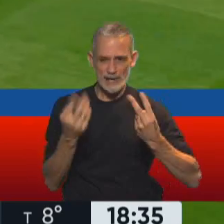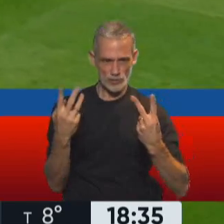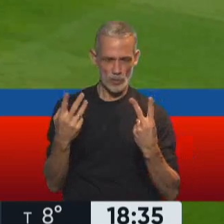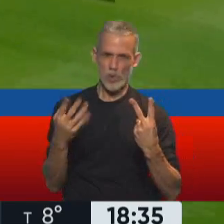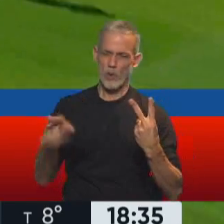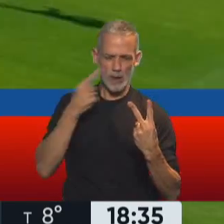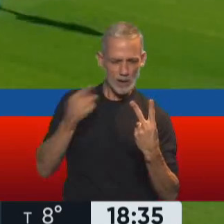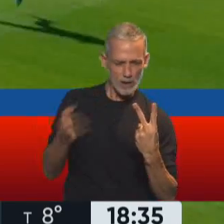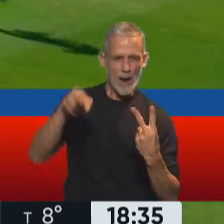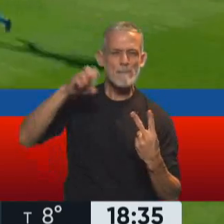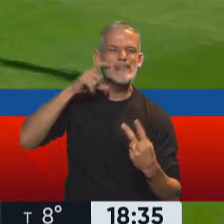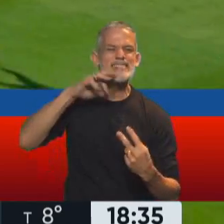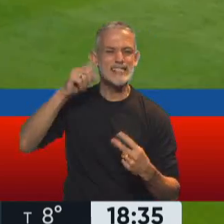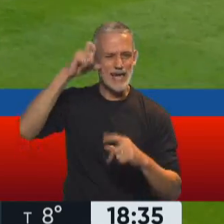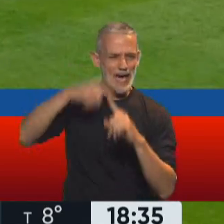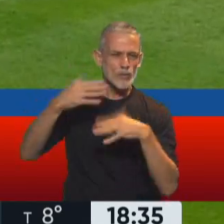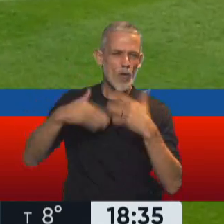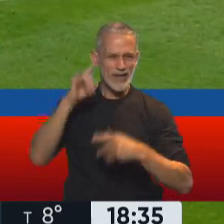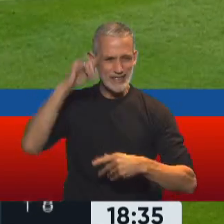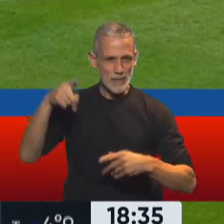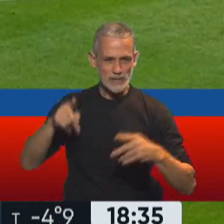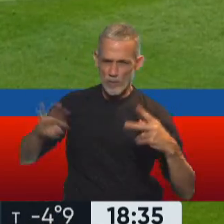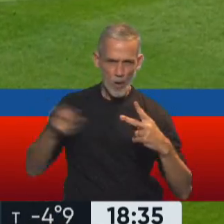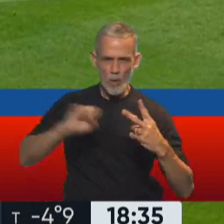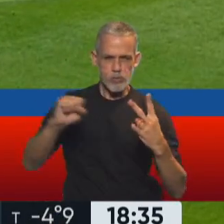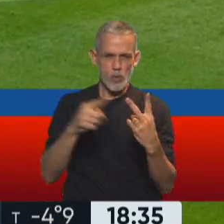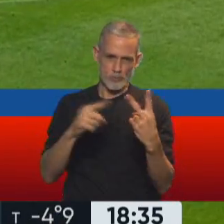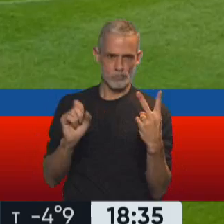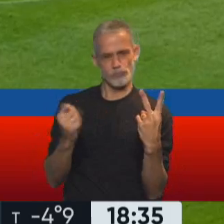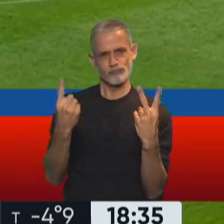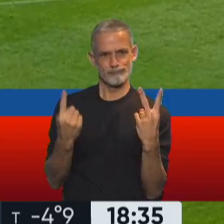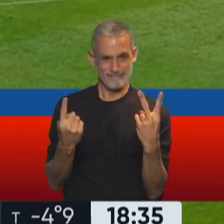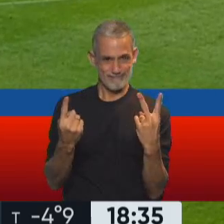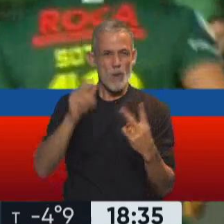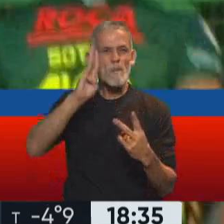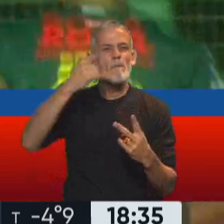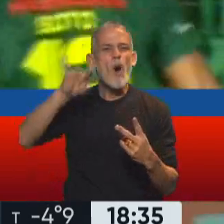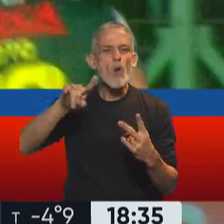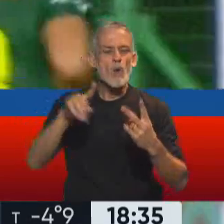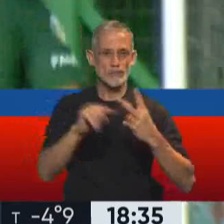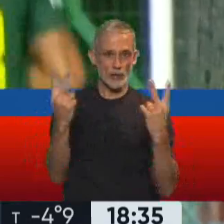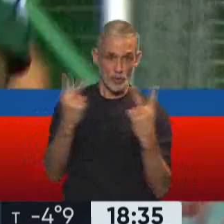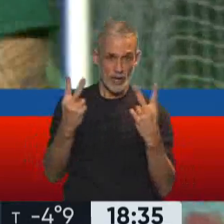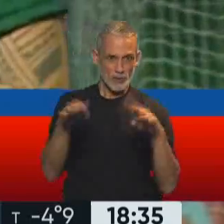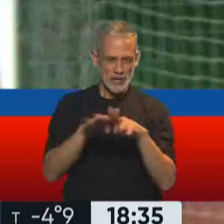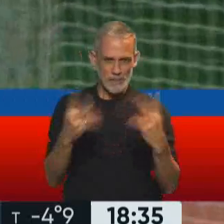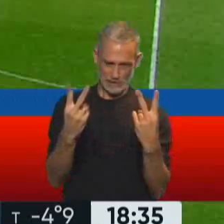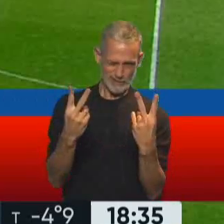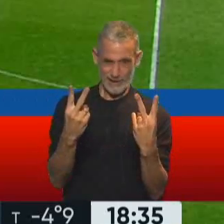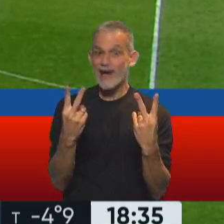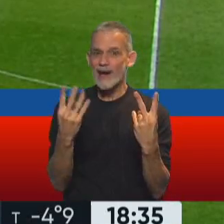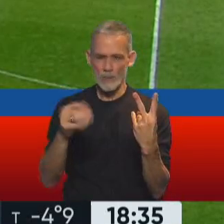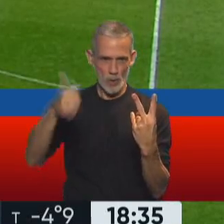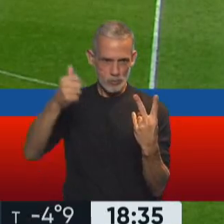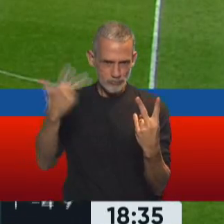francisco piscina el ex independiente llegó el goleador histórico gustavo bou para el 2 a 2 y lo va a terminar ganando